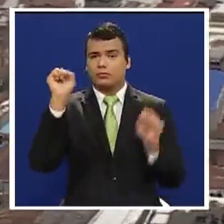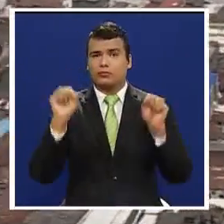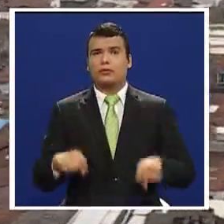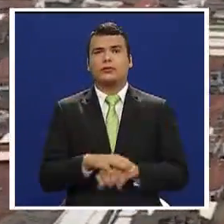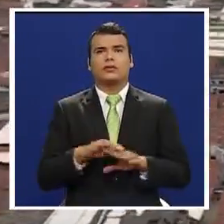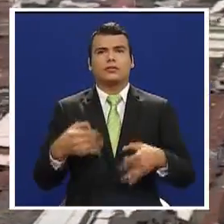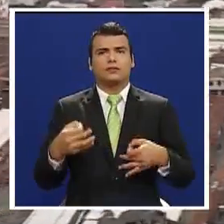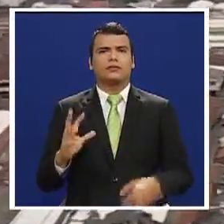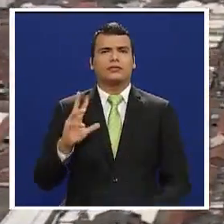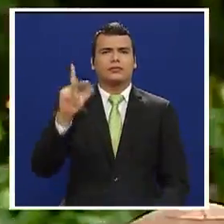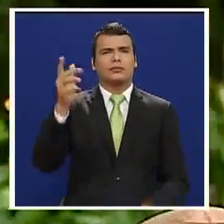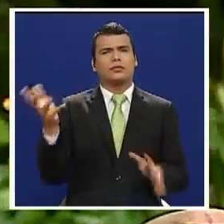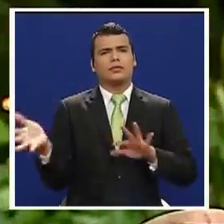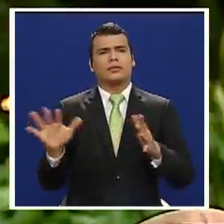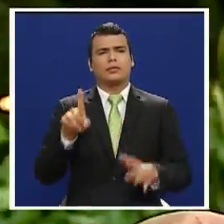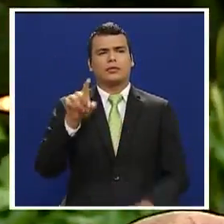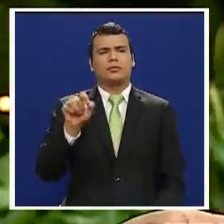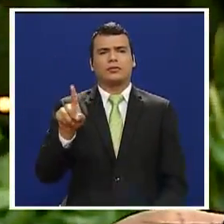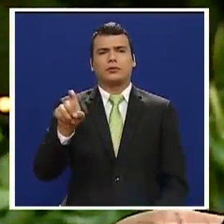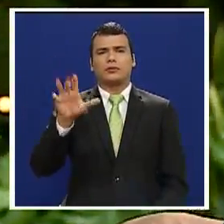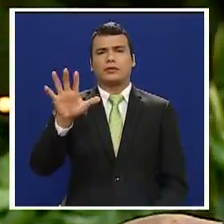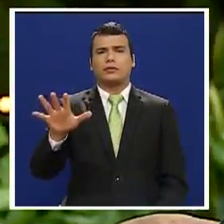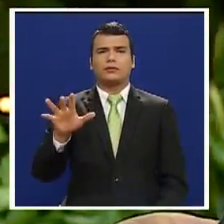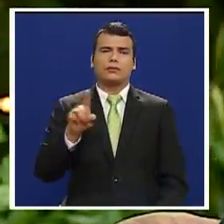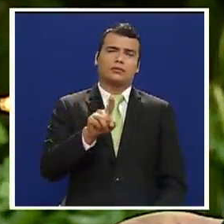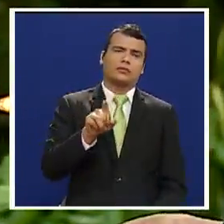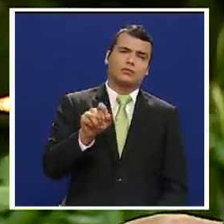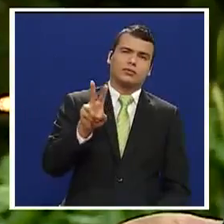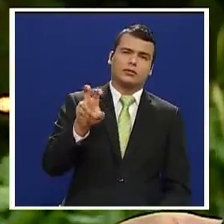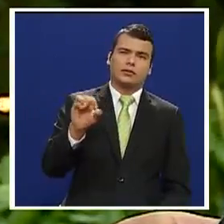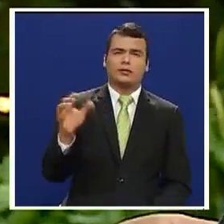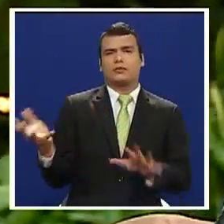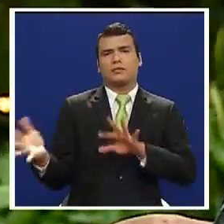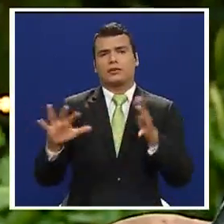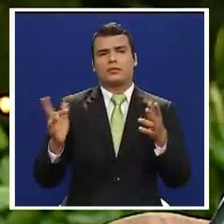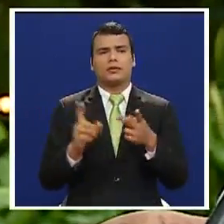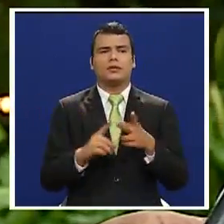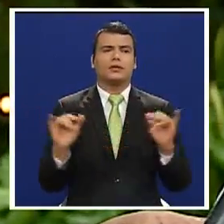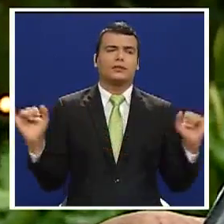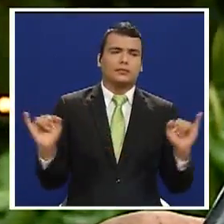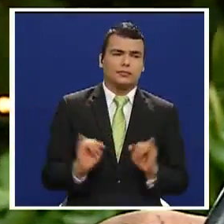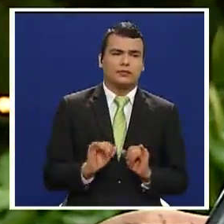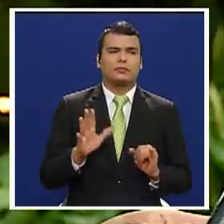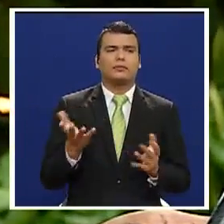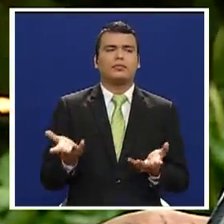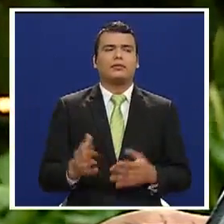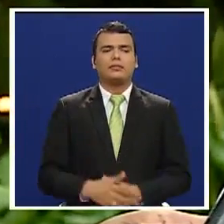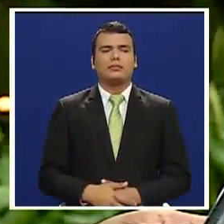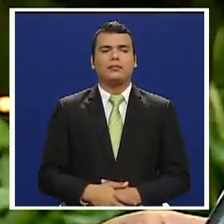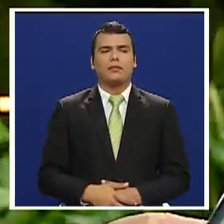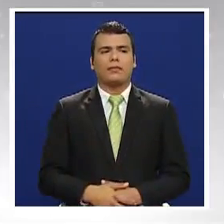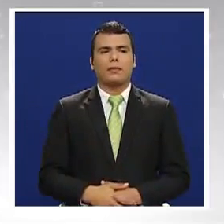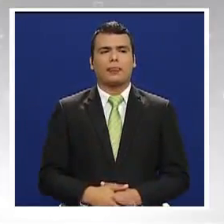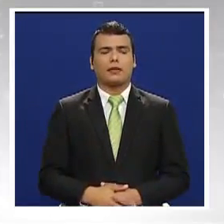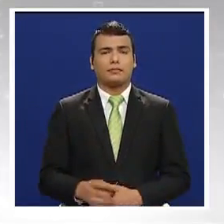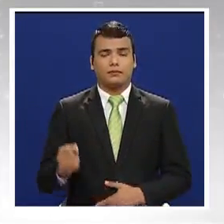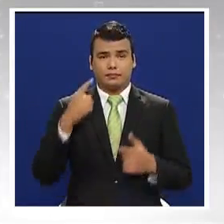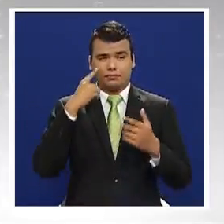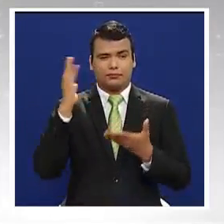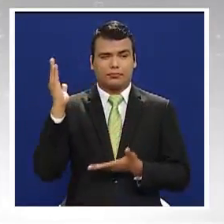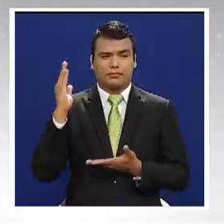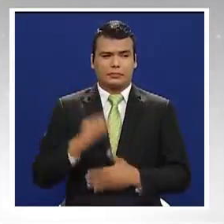dedica a estudiar inglés en el Colegio Mayor del Cauca. Aparte de eso, él administra una peluquería en la vereda de